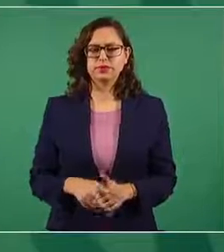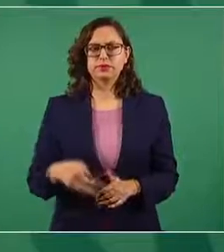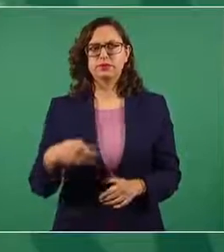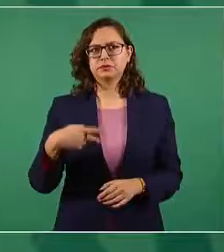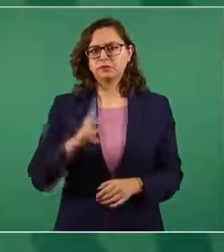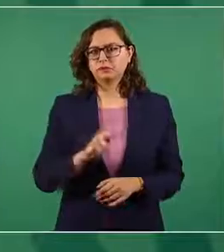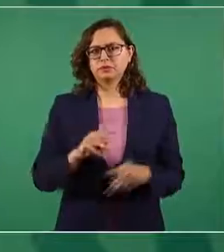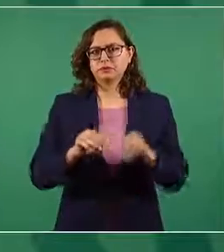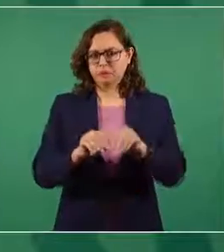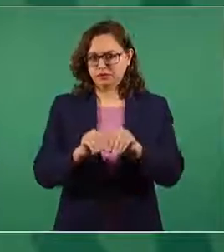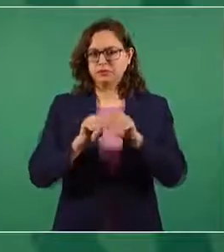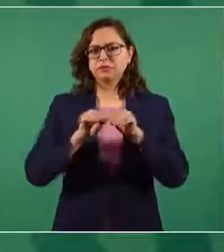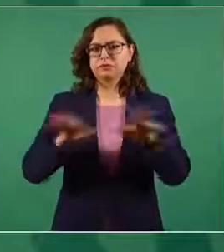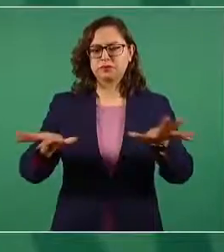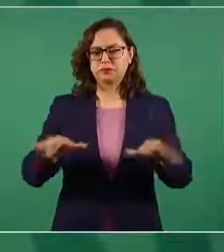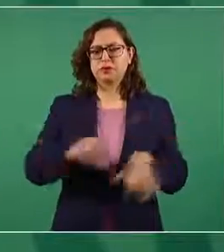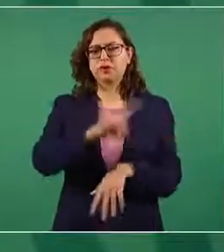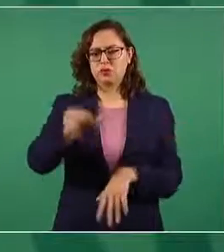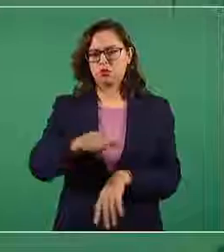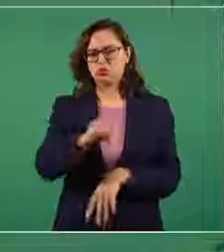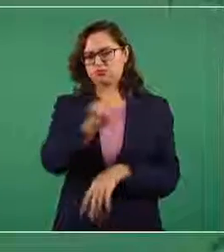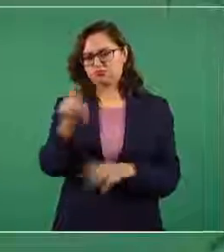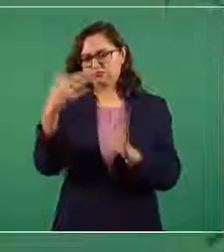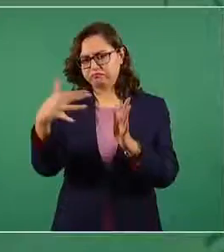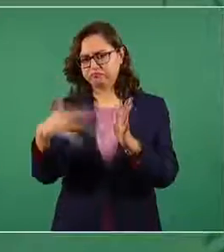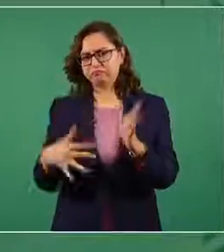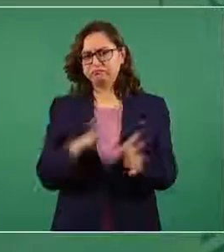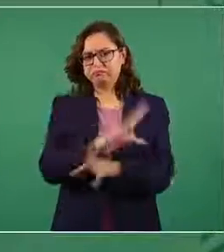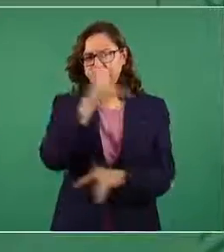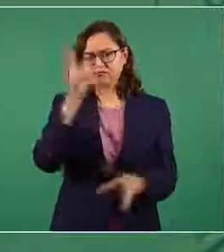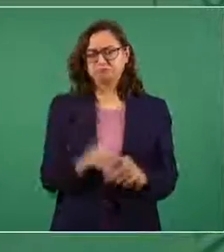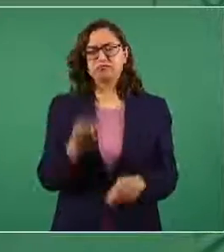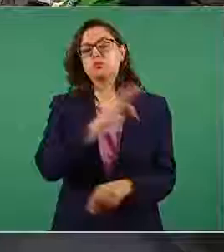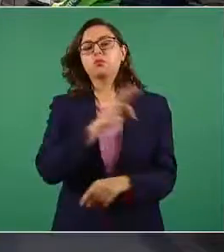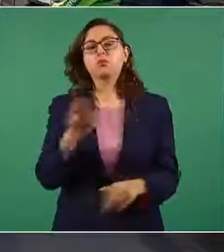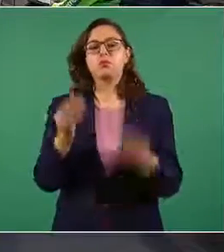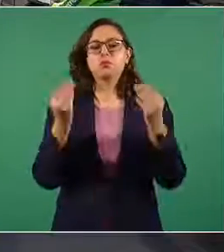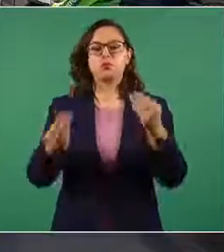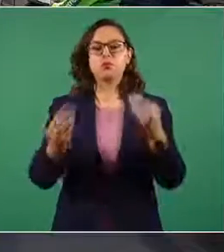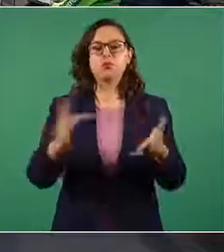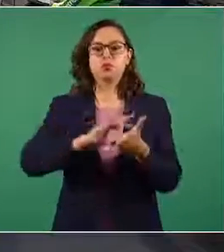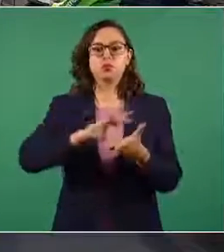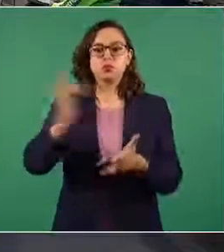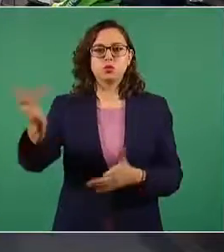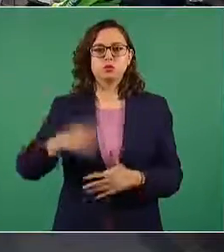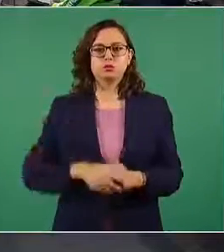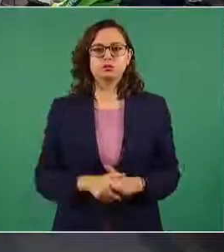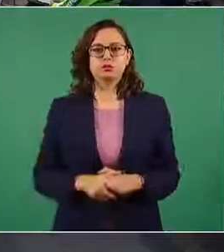publicar y ya van a tener ustedes toda la información. Sí, muy bien, muchas gracias.